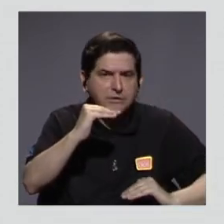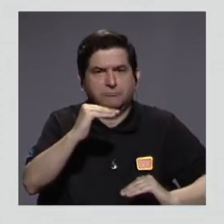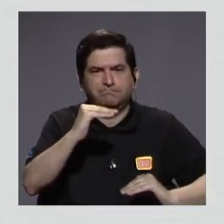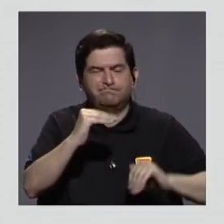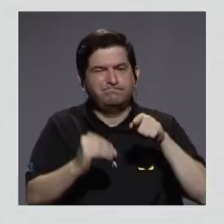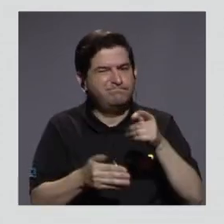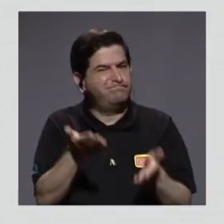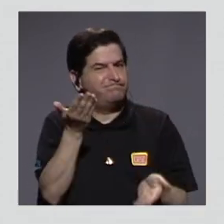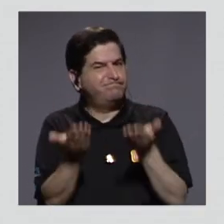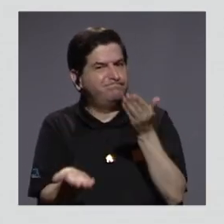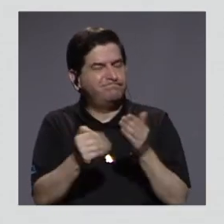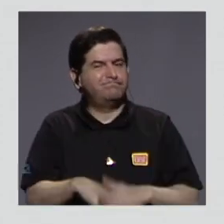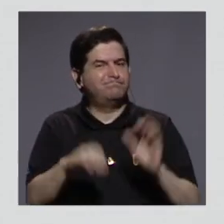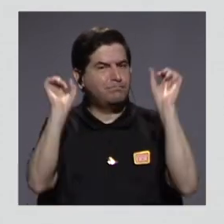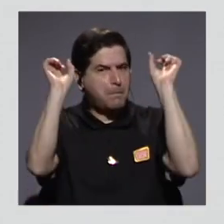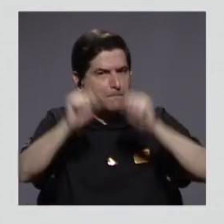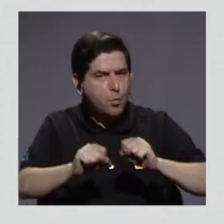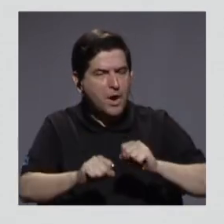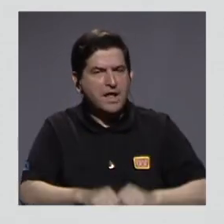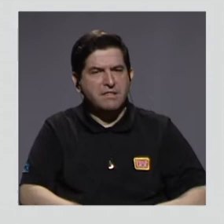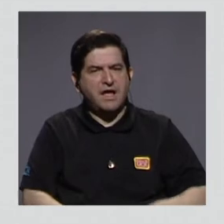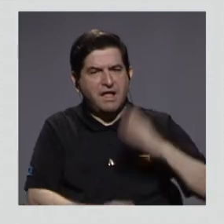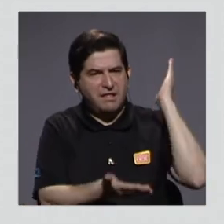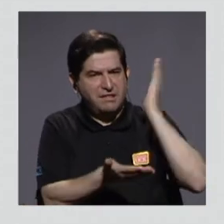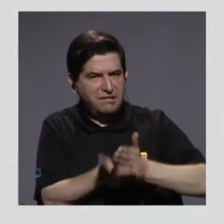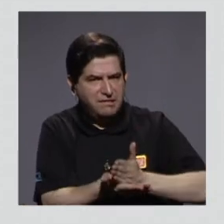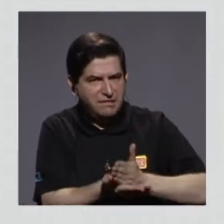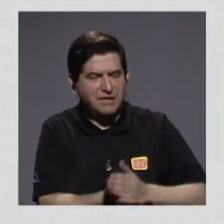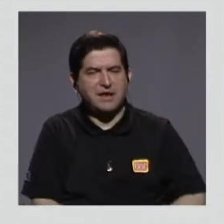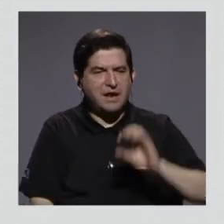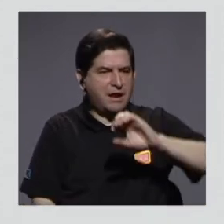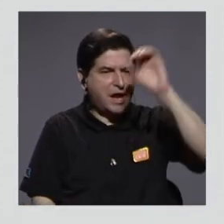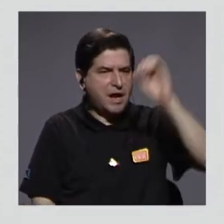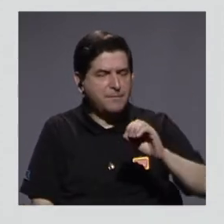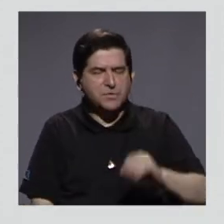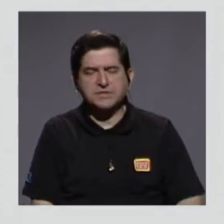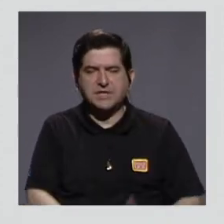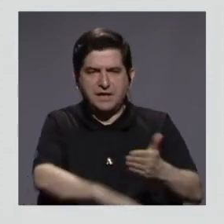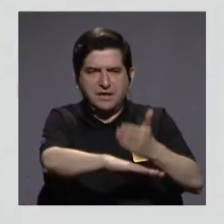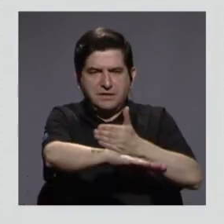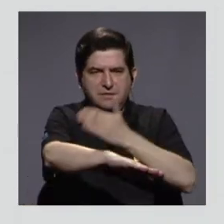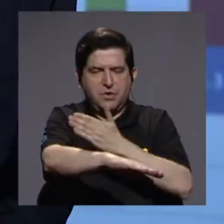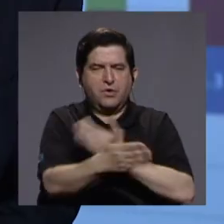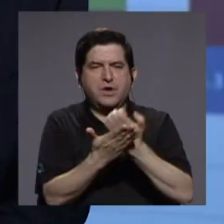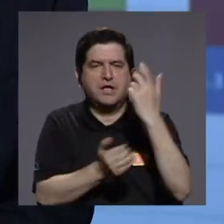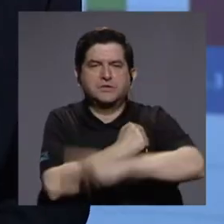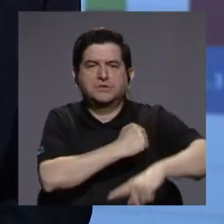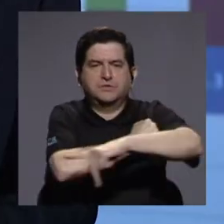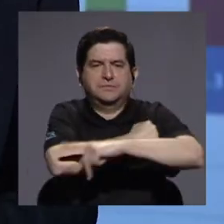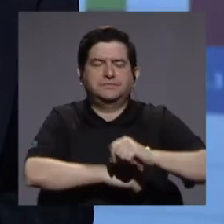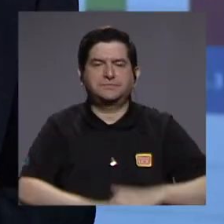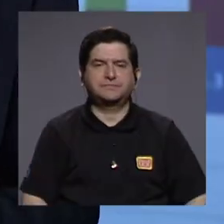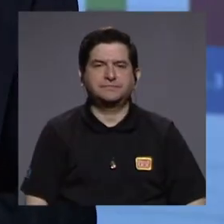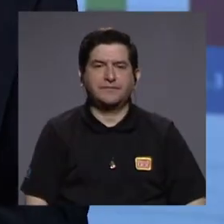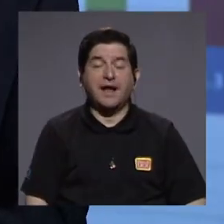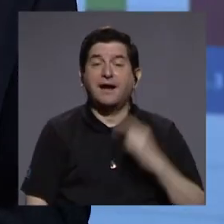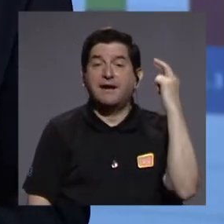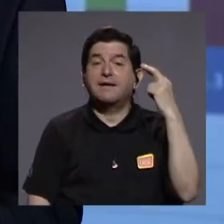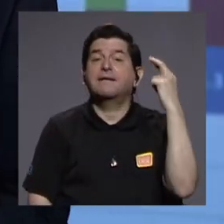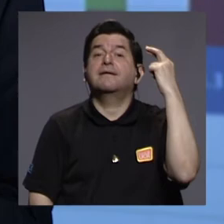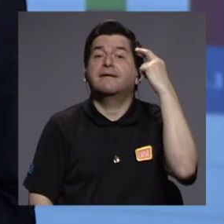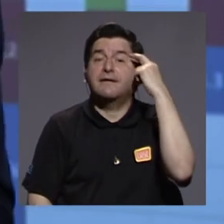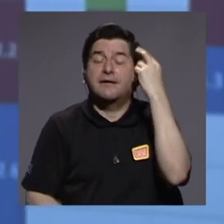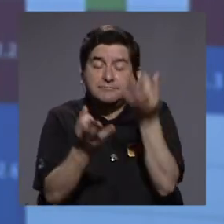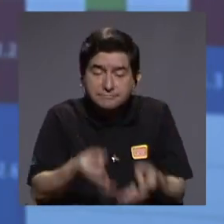eventualmente llegaría a un estancamiento en la tasa de crecimiento económico del país por eso es que parte